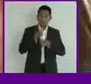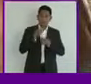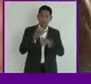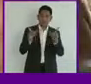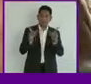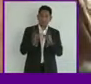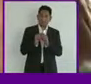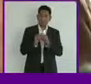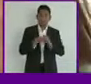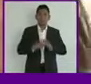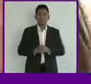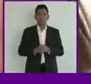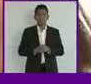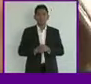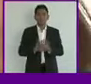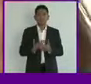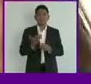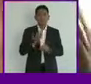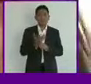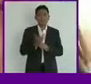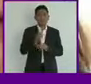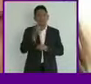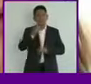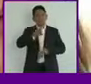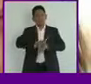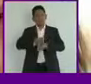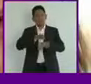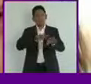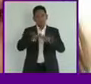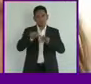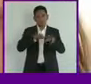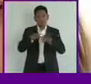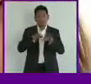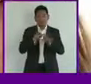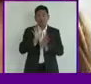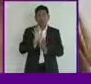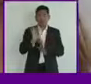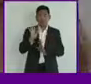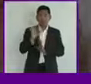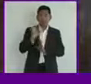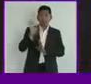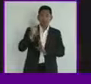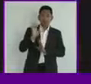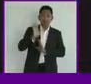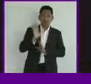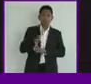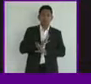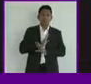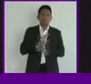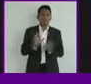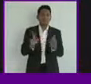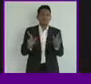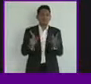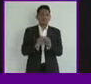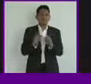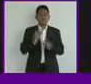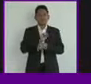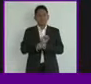días de trabajo que han significado aparentemente un breve tiempo de intervención de las jóvenes, de las autoridades que nos acompañaron, pero